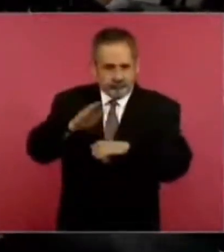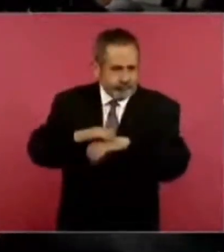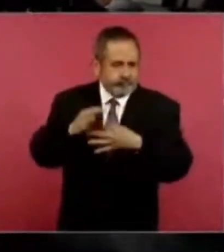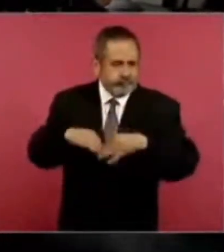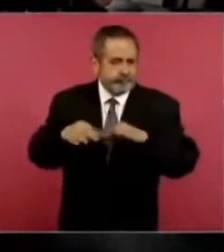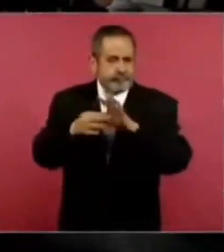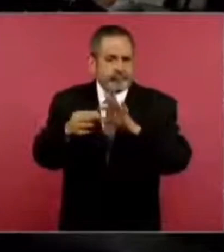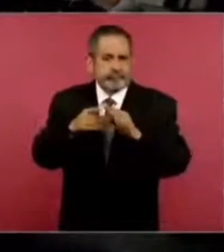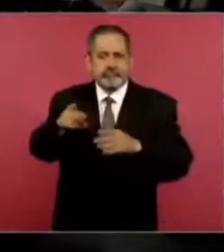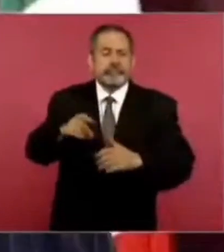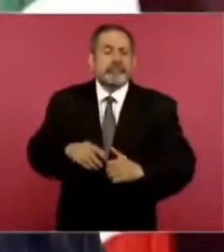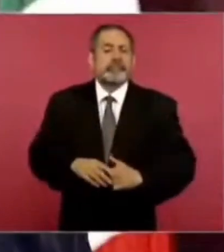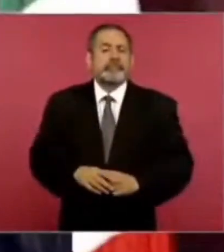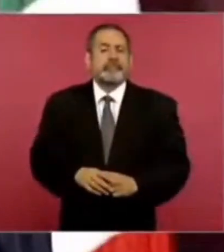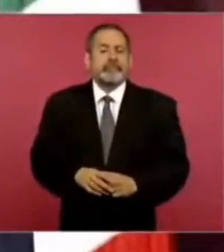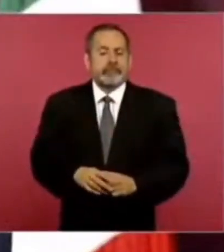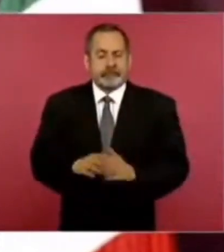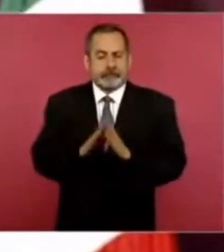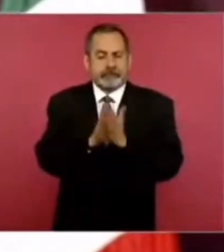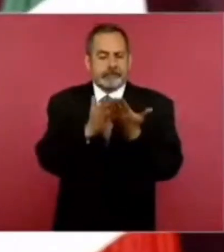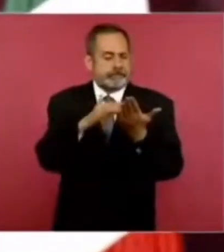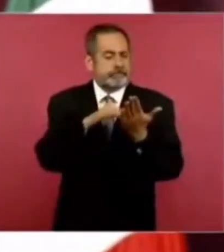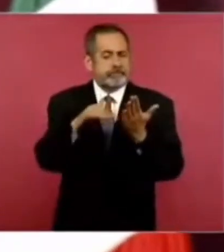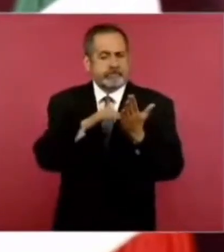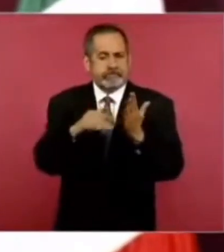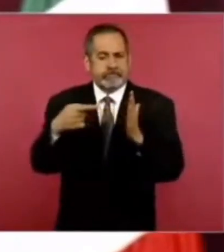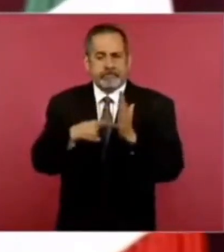¿Y saben qué argumentó Limantur?